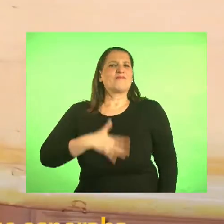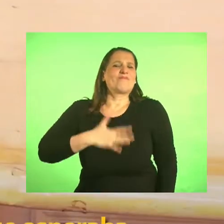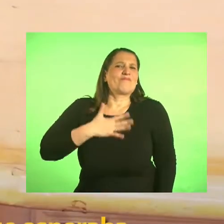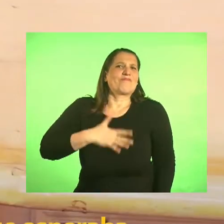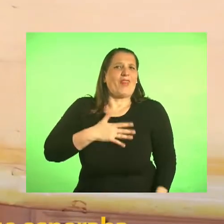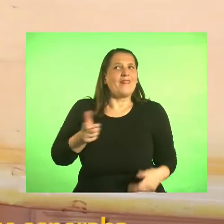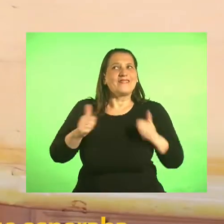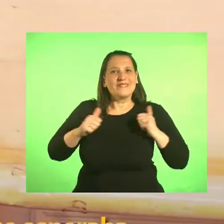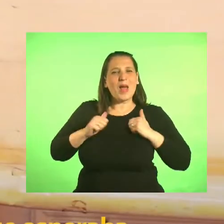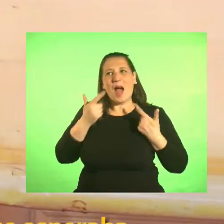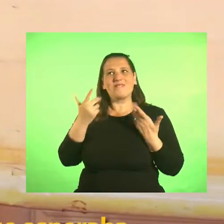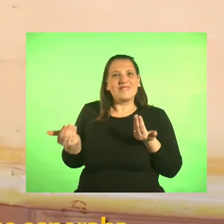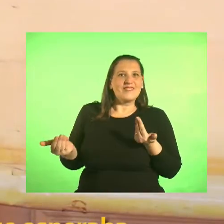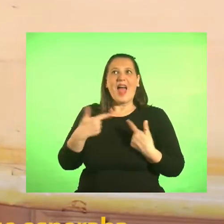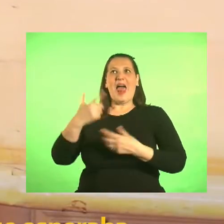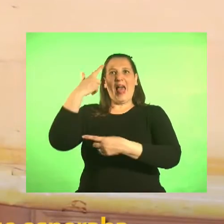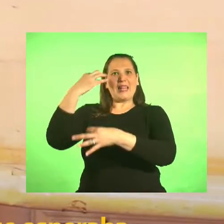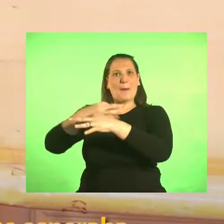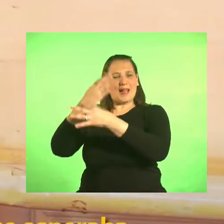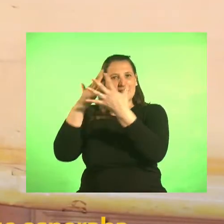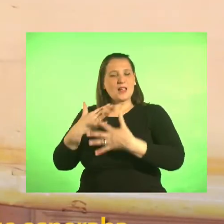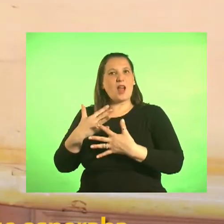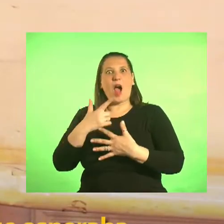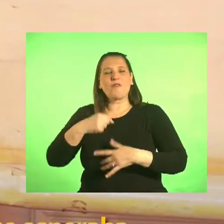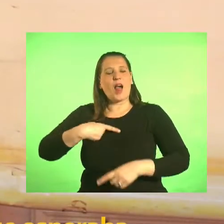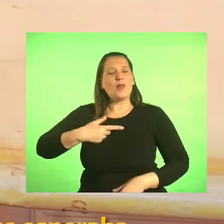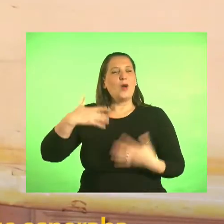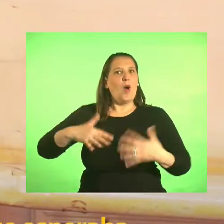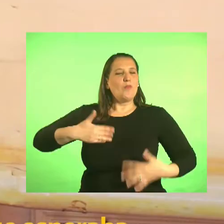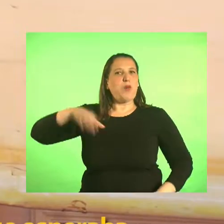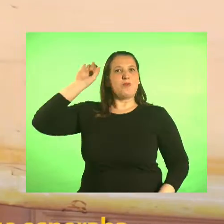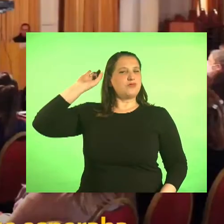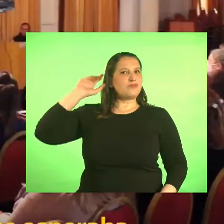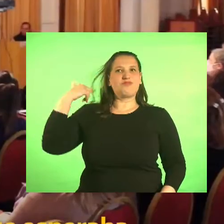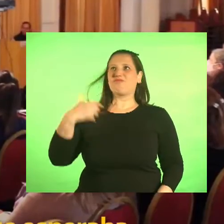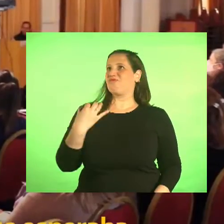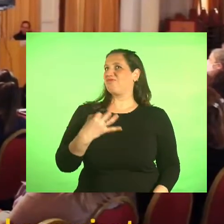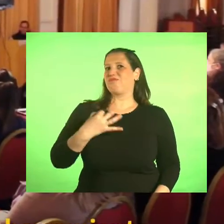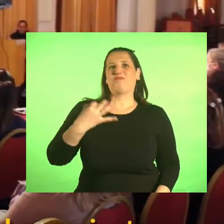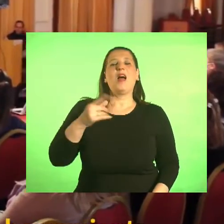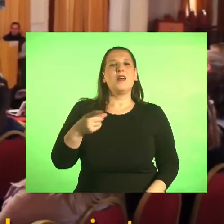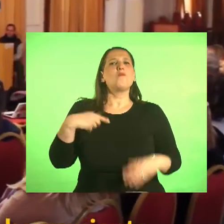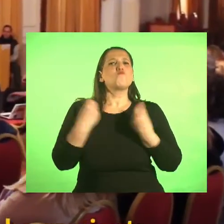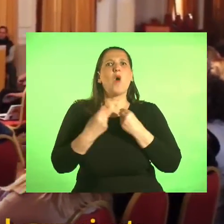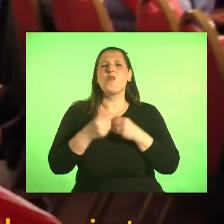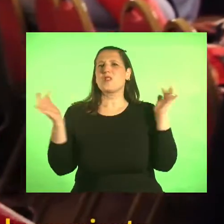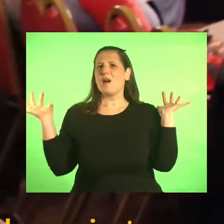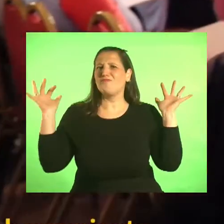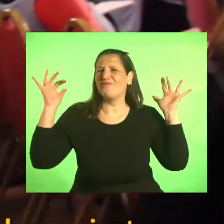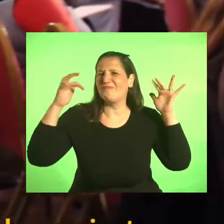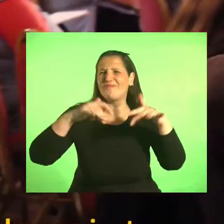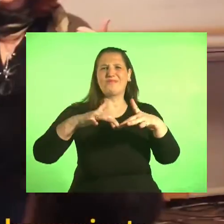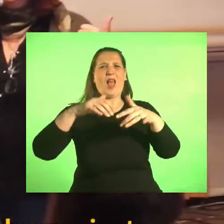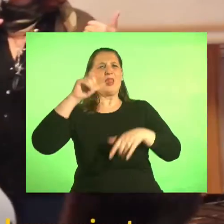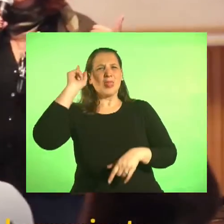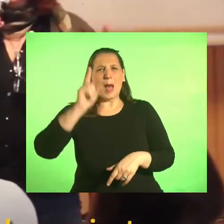con esta capacitación y fue más de lo que esperaba, mucha concurrencia y además de eso me